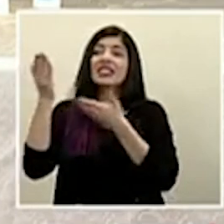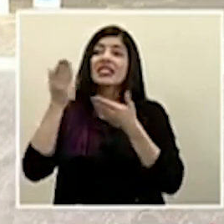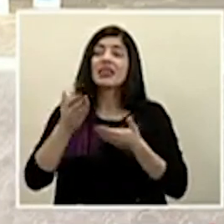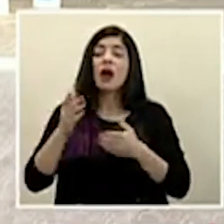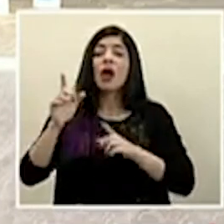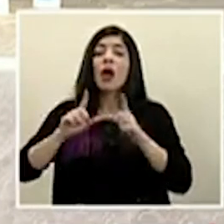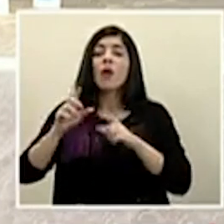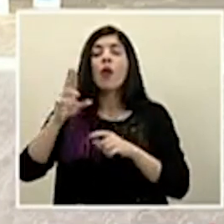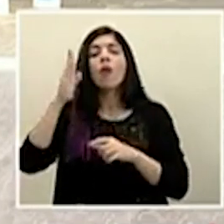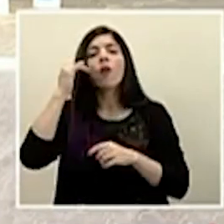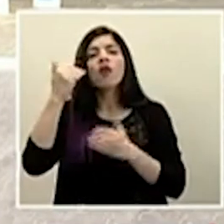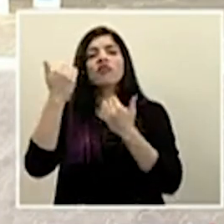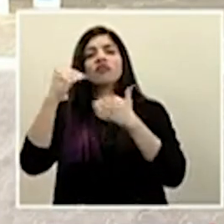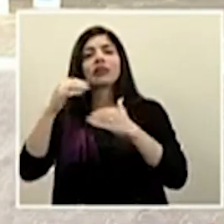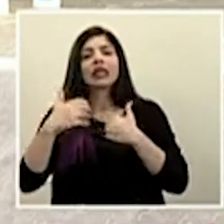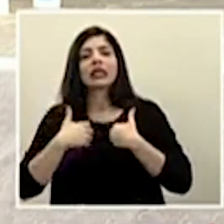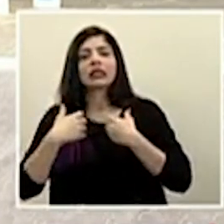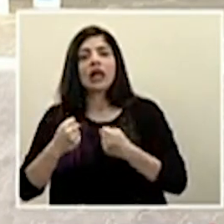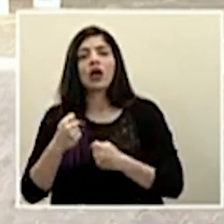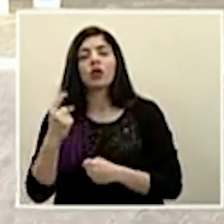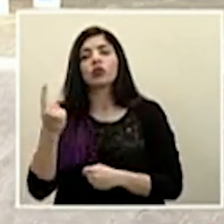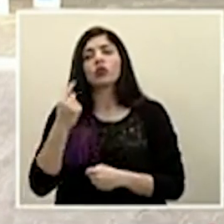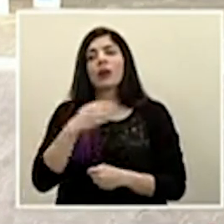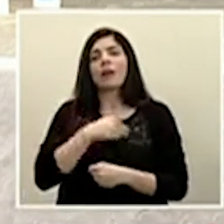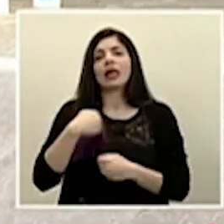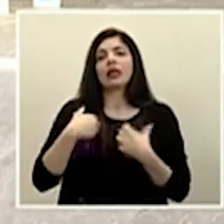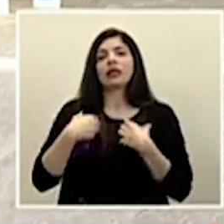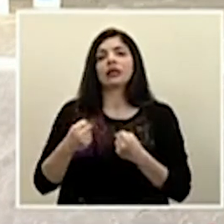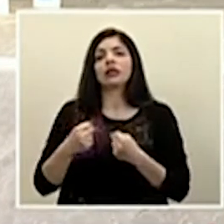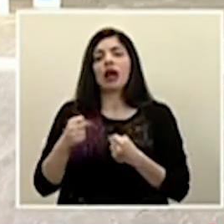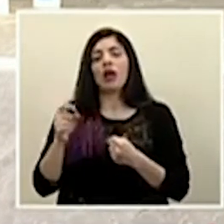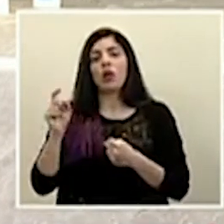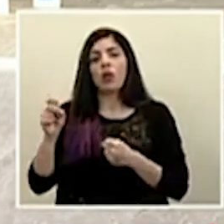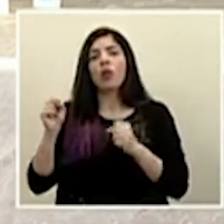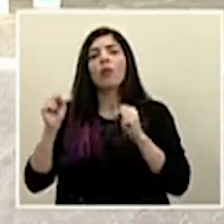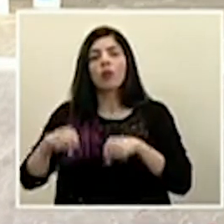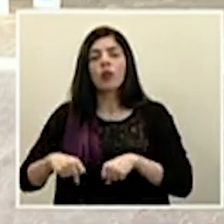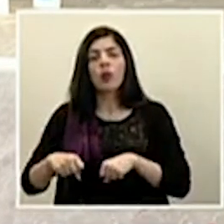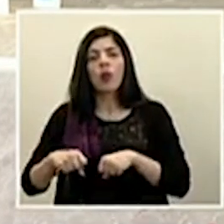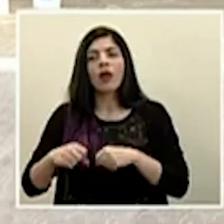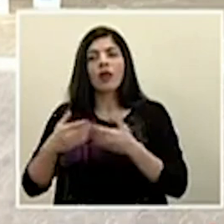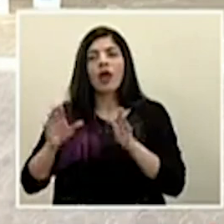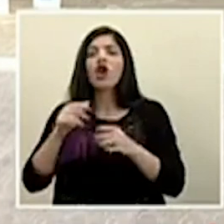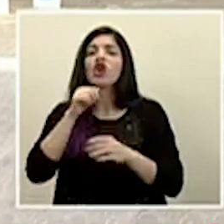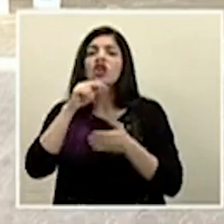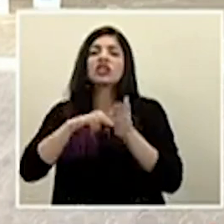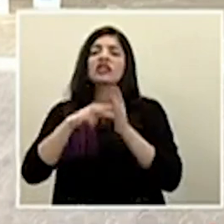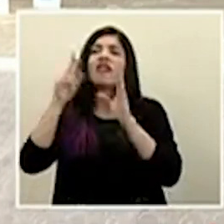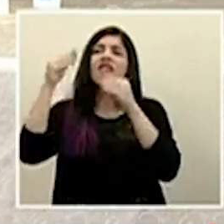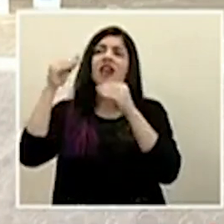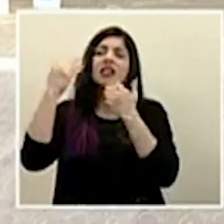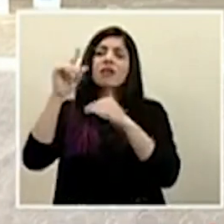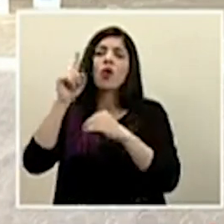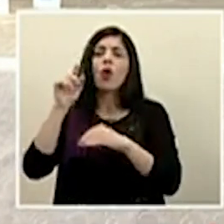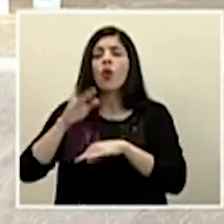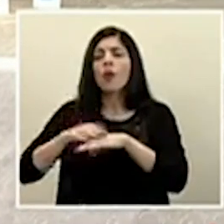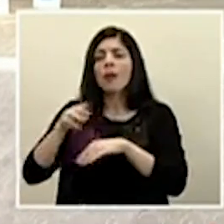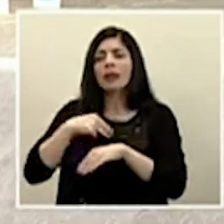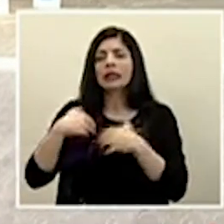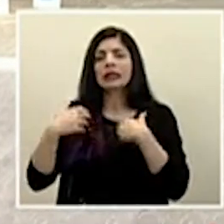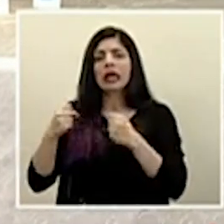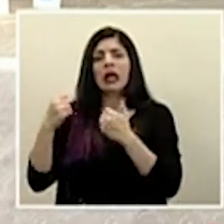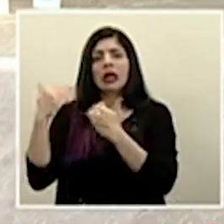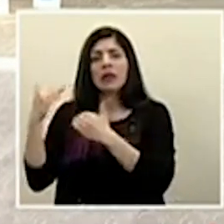sino por restricciones sanitarias que solo el Ministerio de Salud puede levantar. ¿Es así? ¿Han pensado